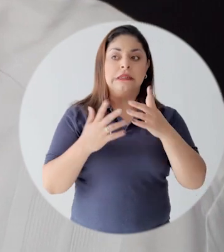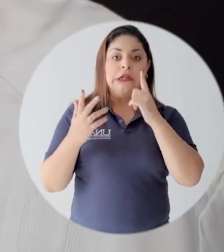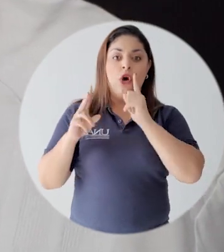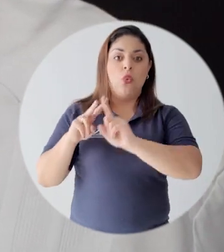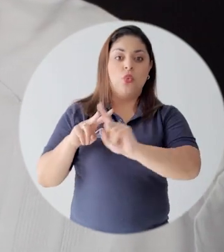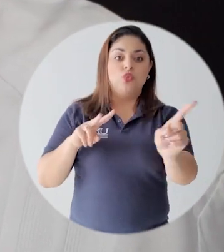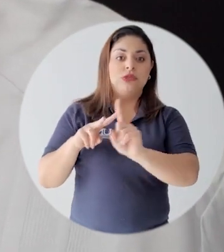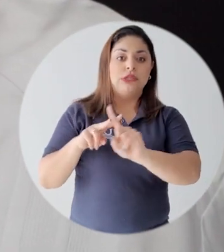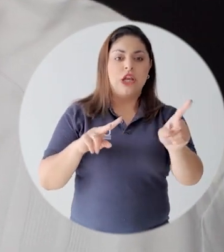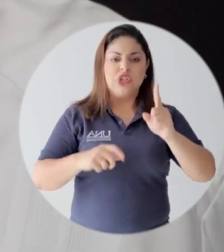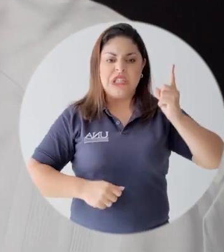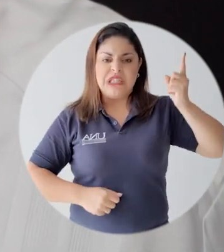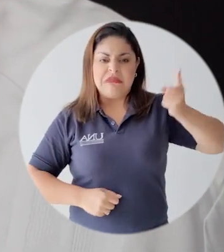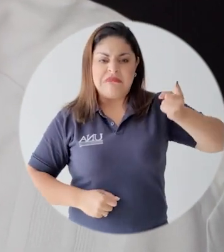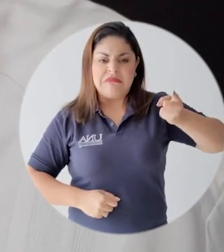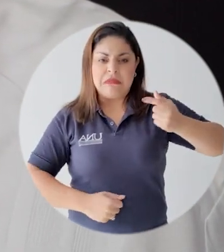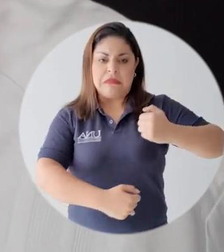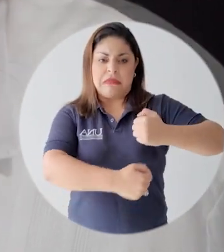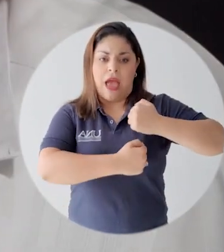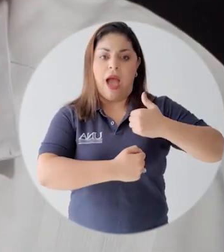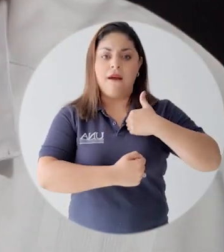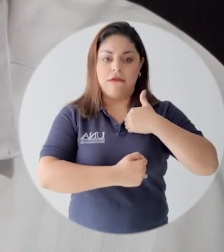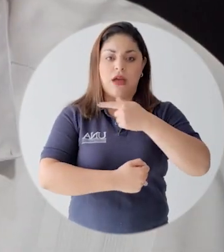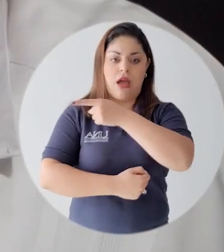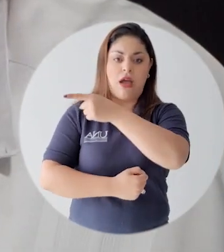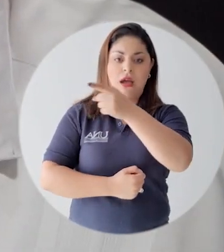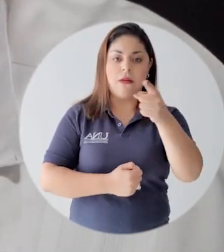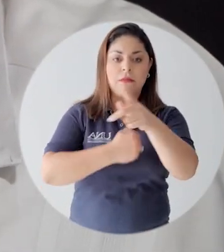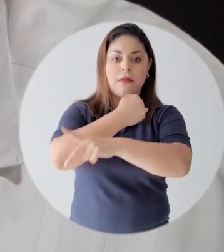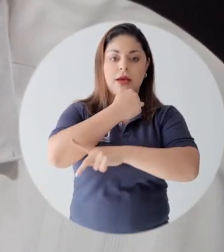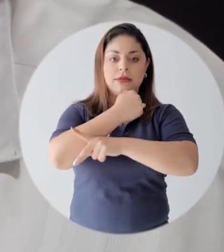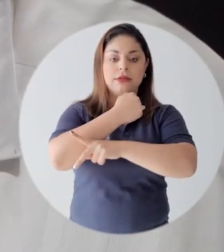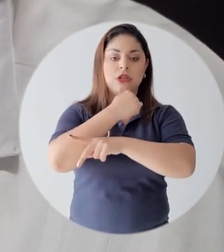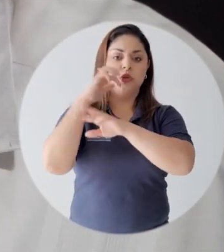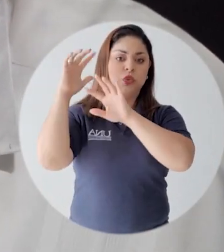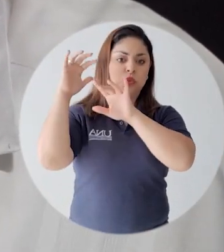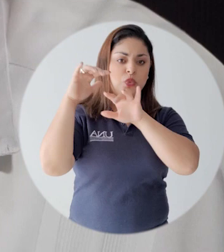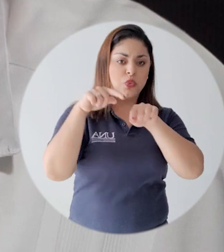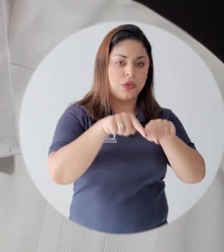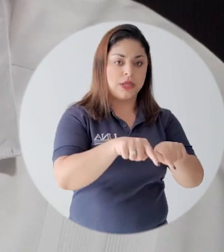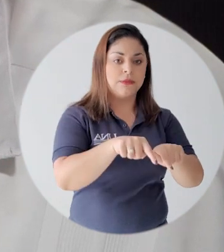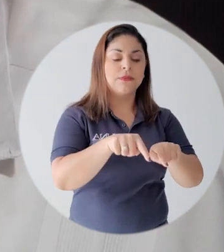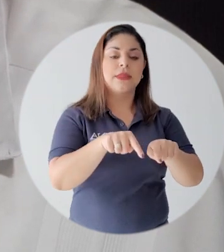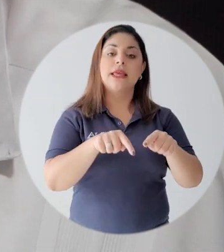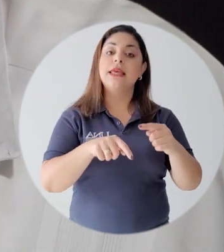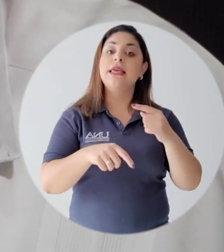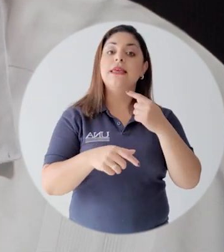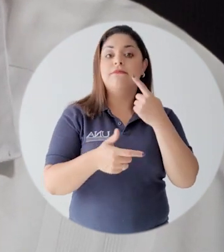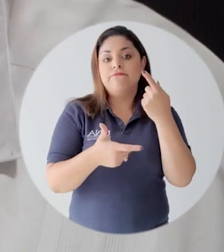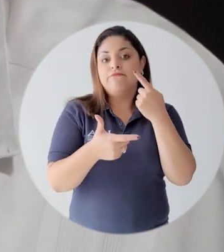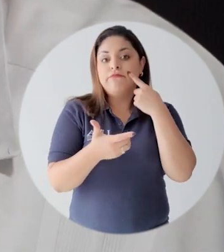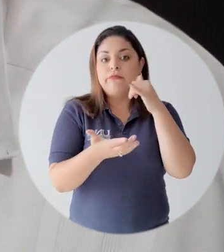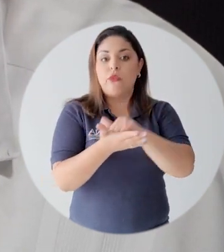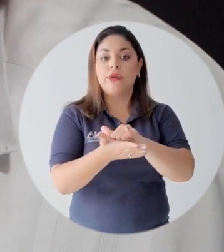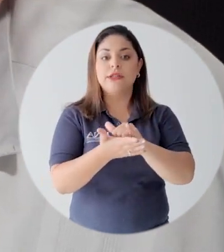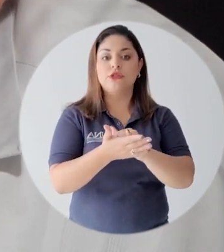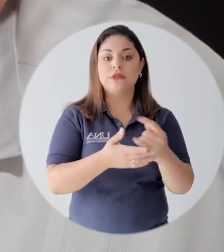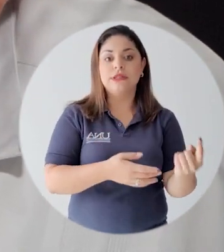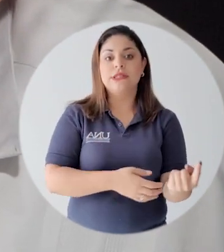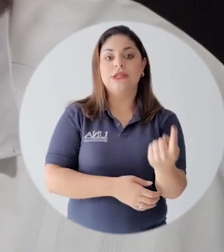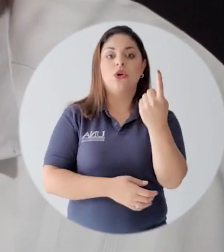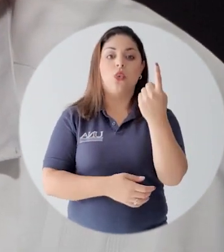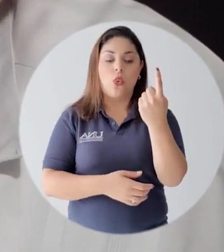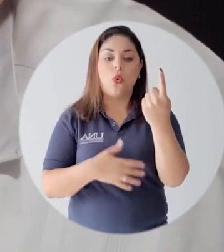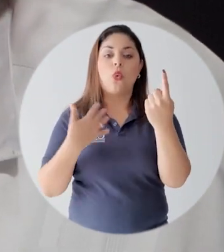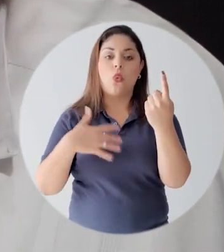las dictaduras militares que había en aquel momento. Eso hace que venga sobre todo una persona que para mí es fundamental en todo